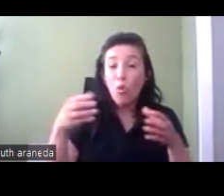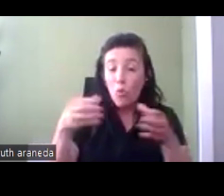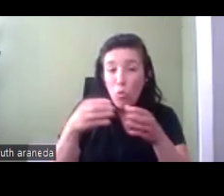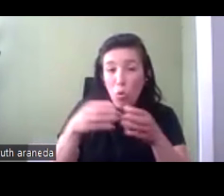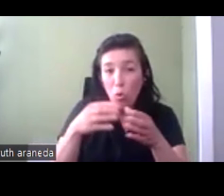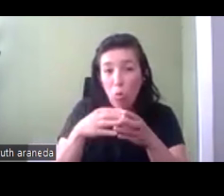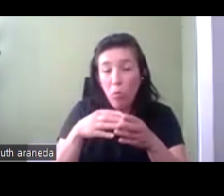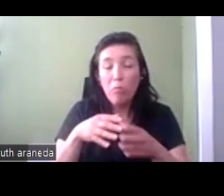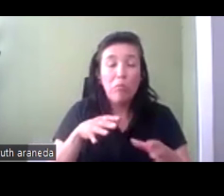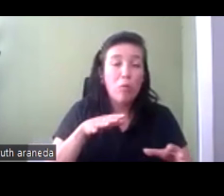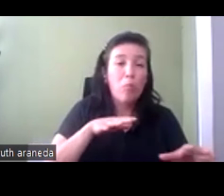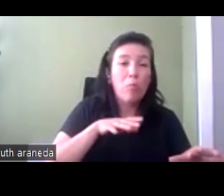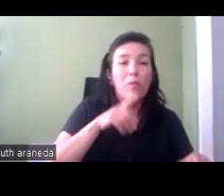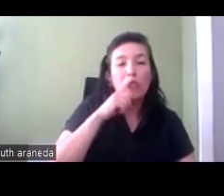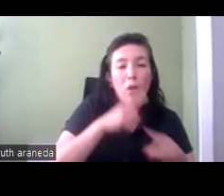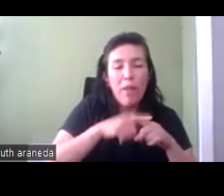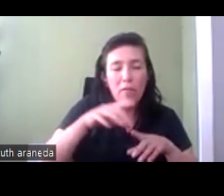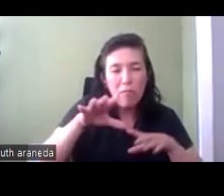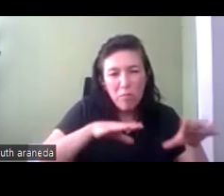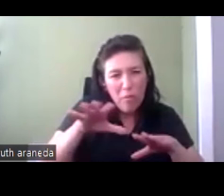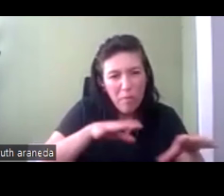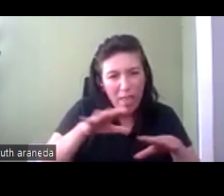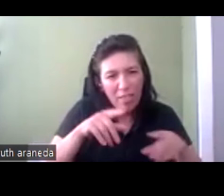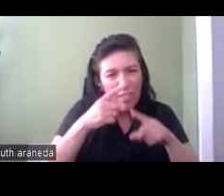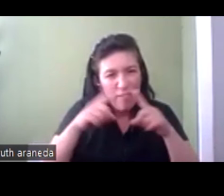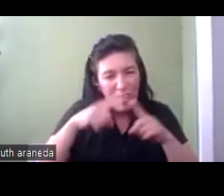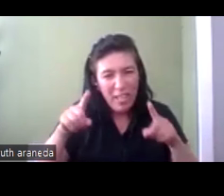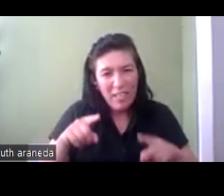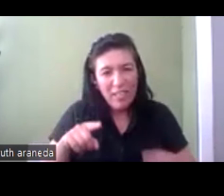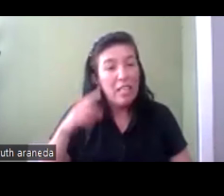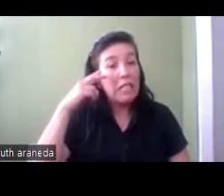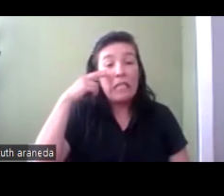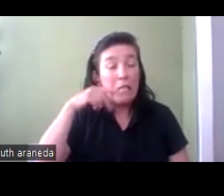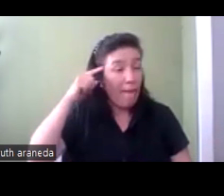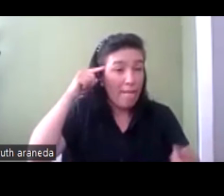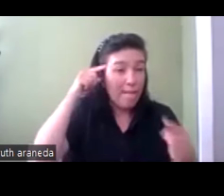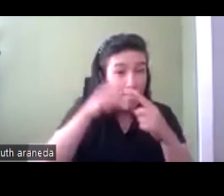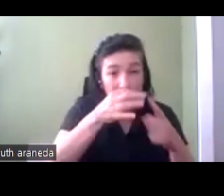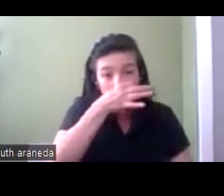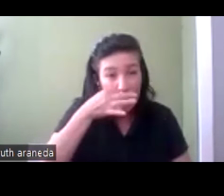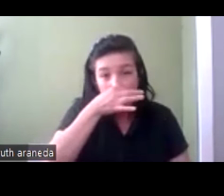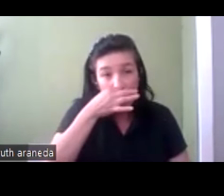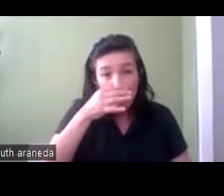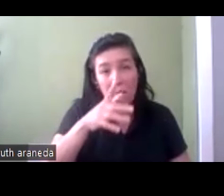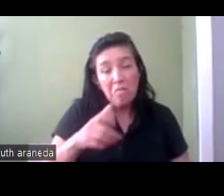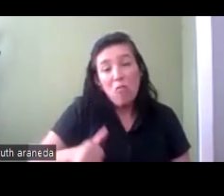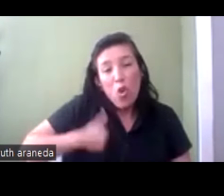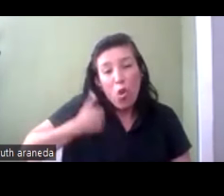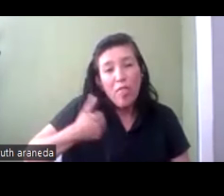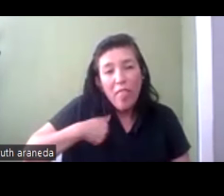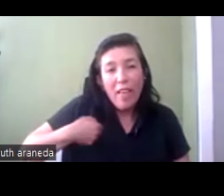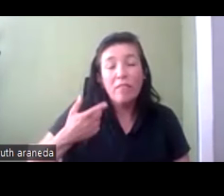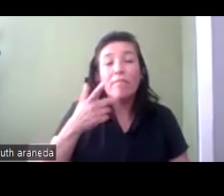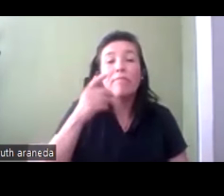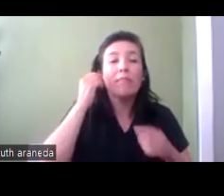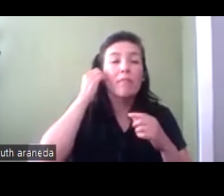Movimiento Copanul, Vive Guanaqueros, Astro Guanaqueros, etc. Y lo hacemos a partir de infografía o